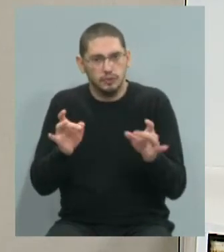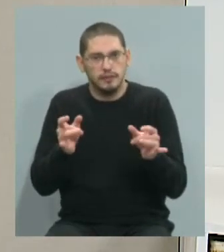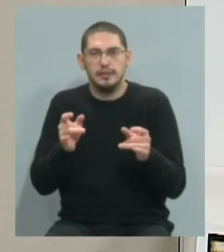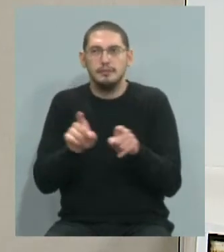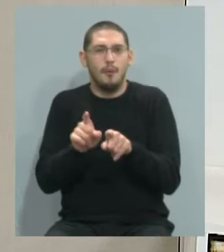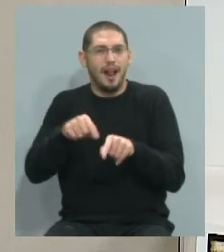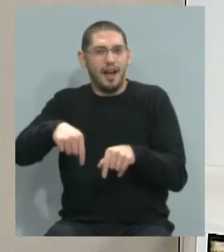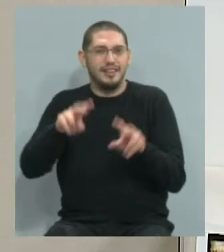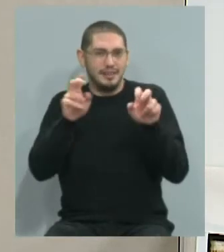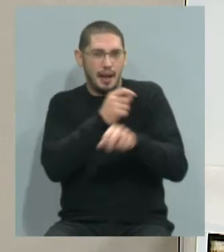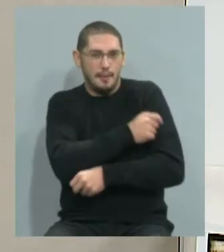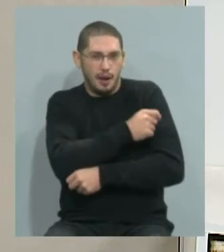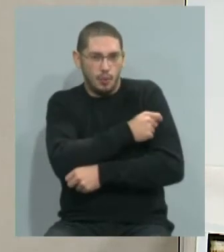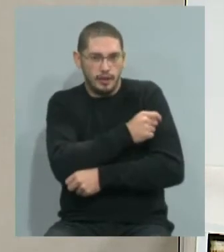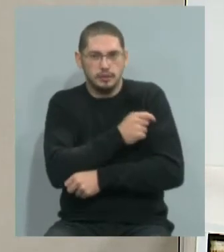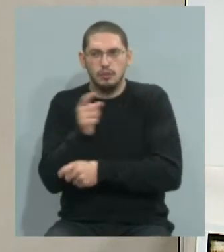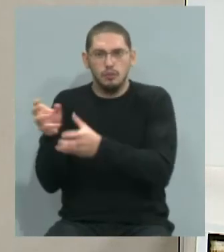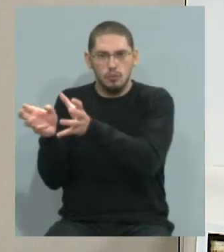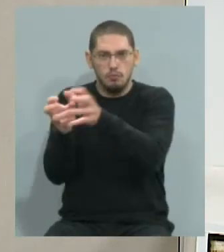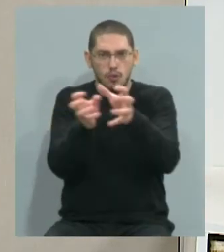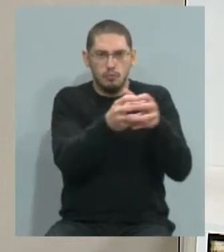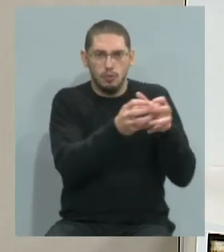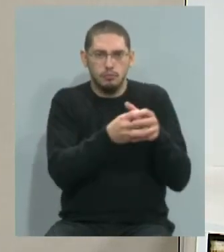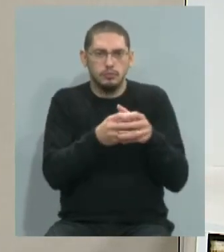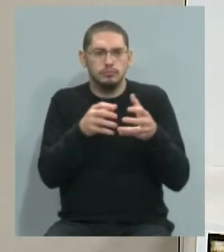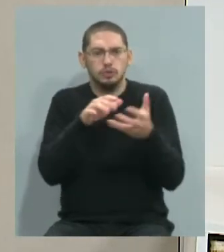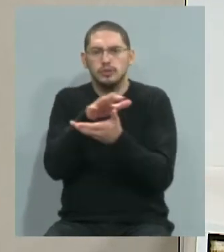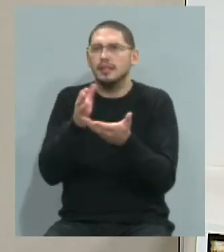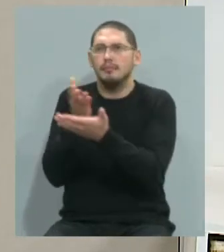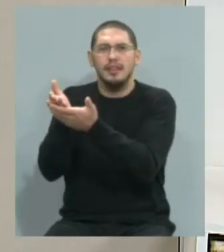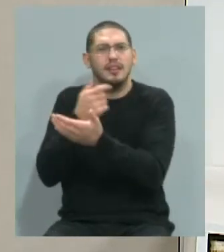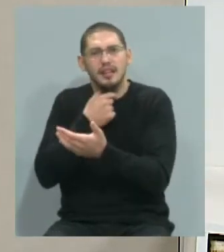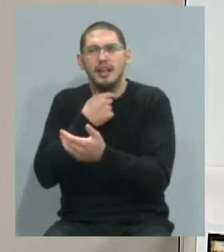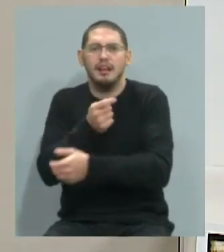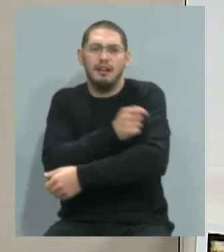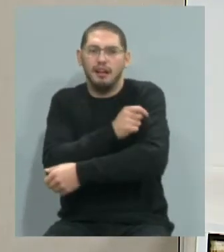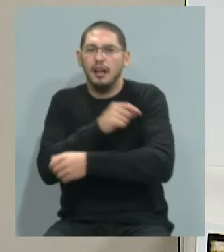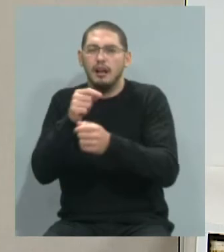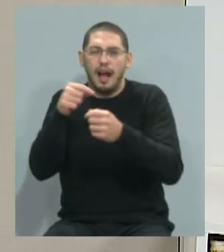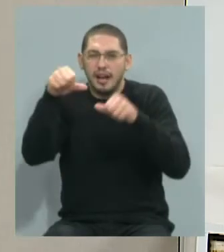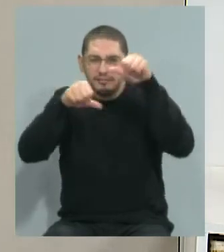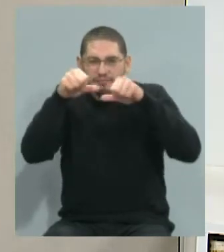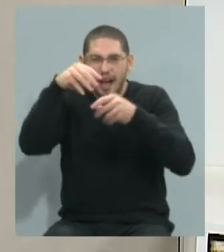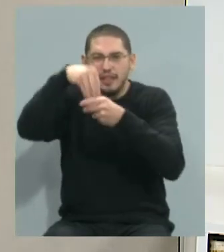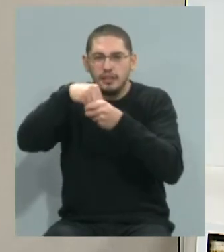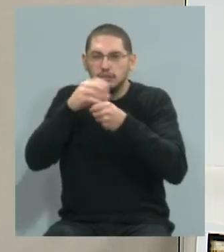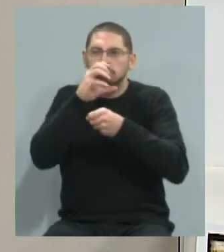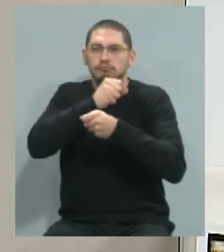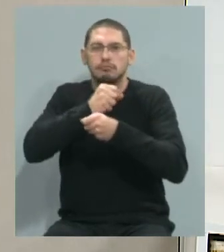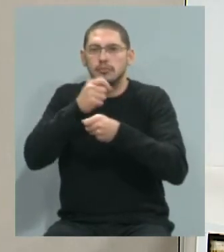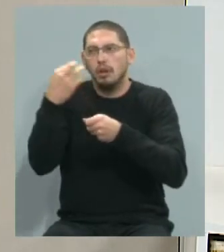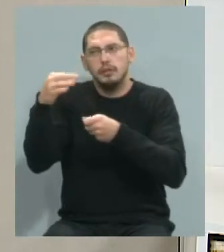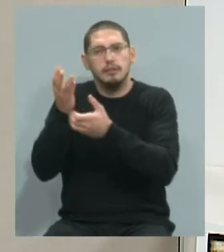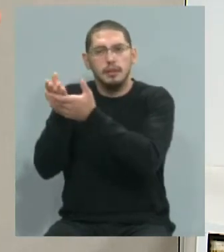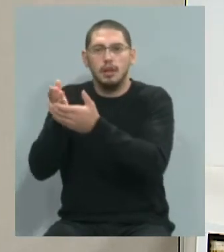las vacunas, ¿no? Cuando hay organizaciones sociales que están pidiendo que se liberen las patentes, muchos dicen, y bueno, vinieron las grandes potencias